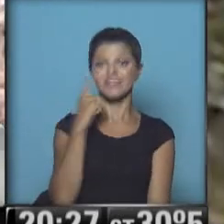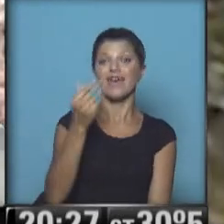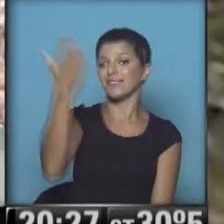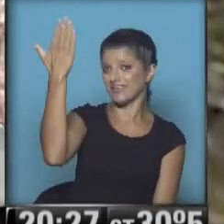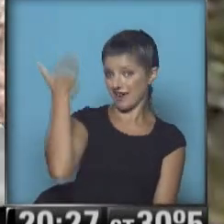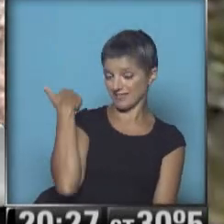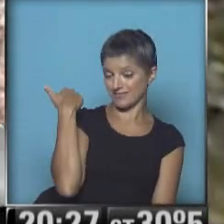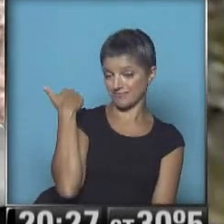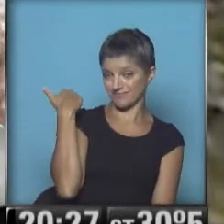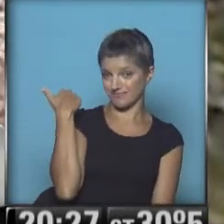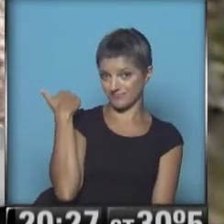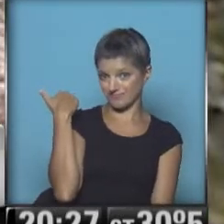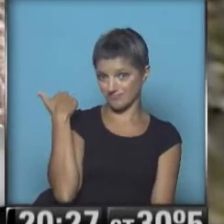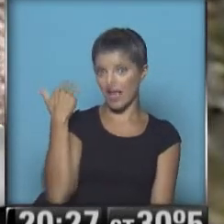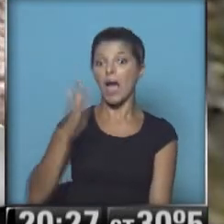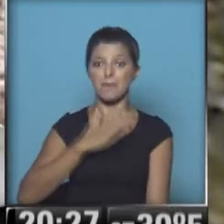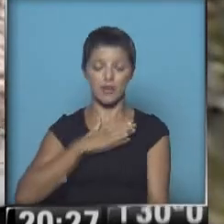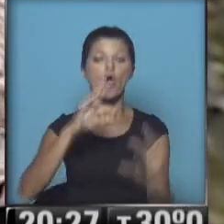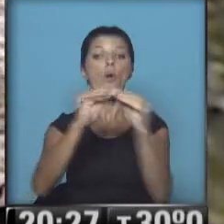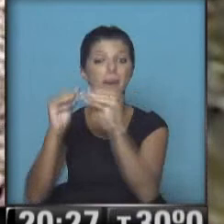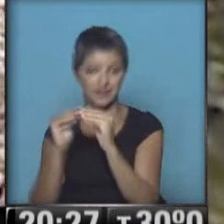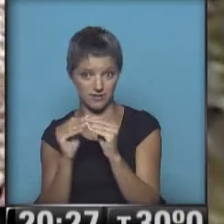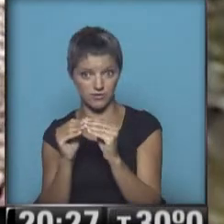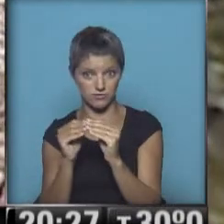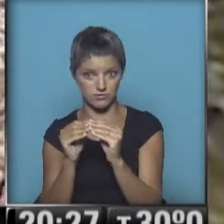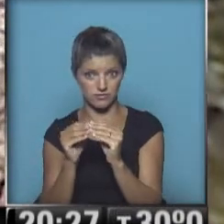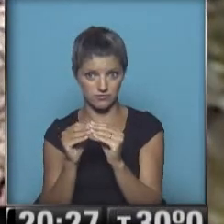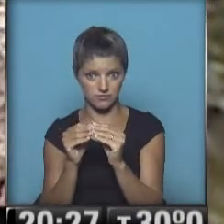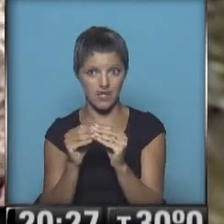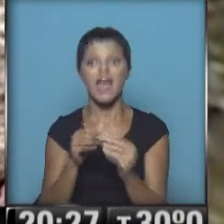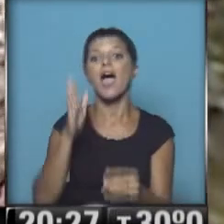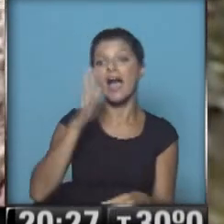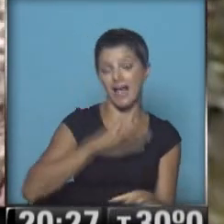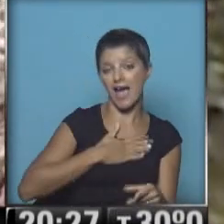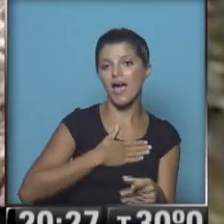militante a mis jóvenes compañeros, no se admiten devoluciones.